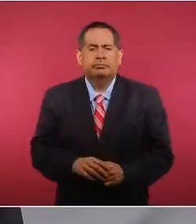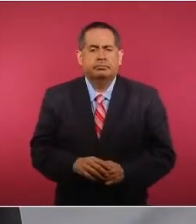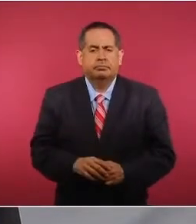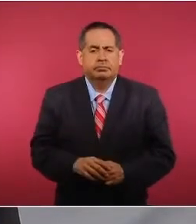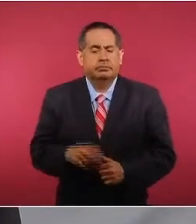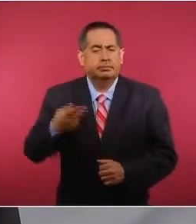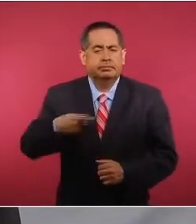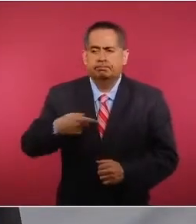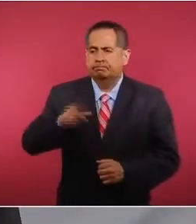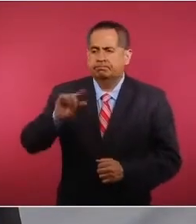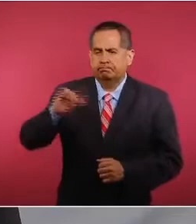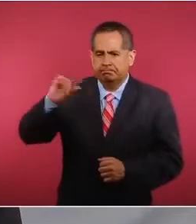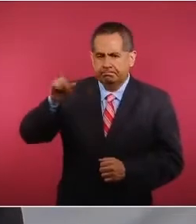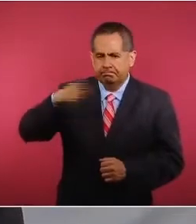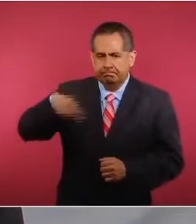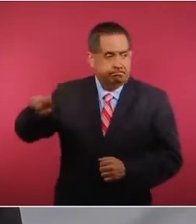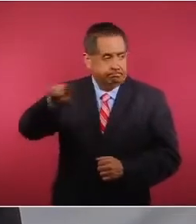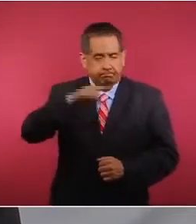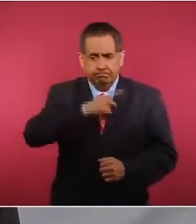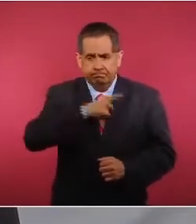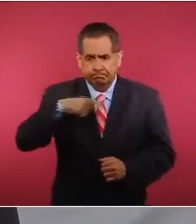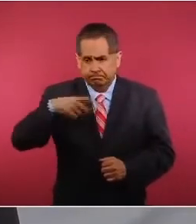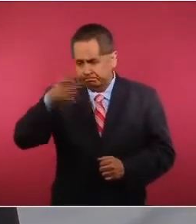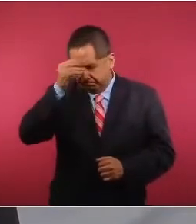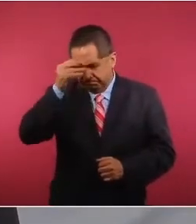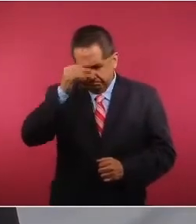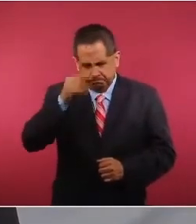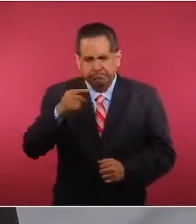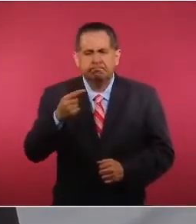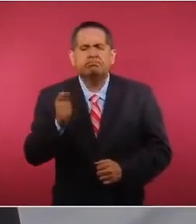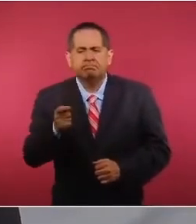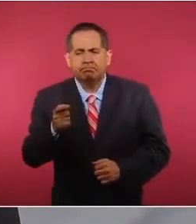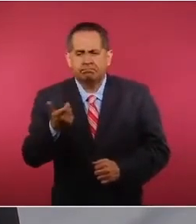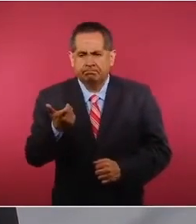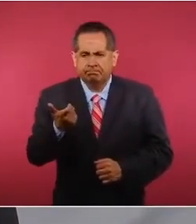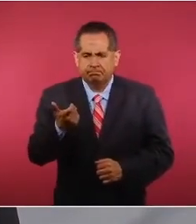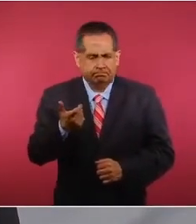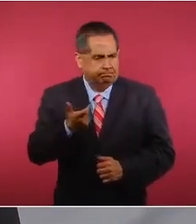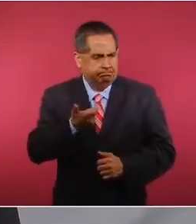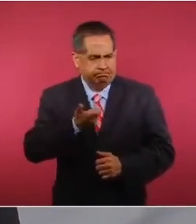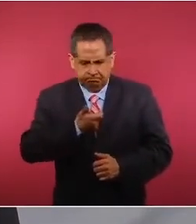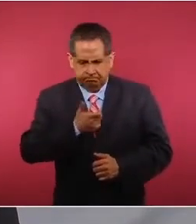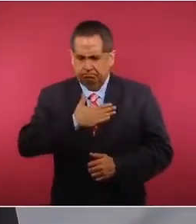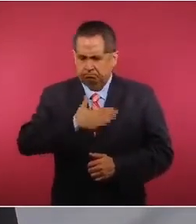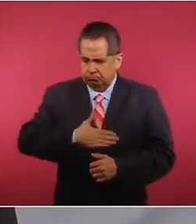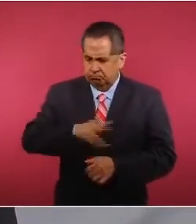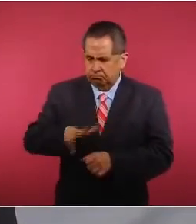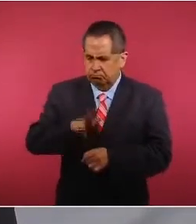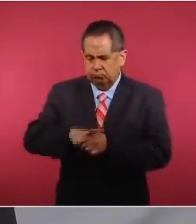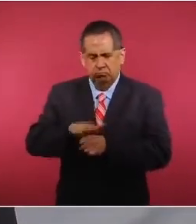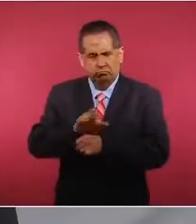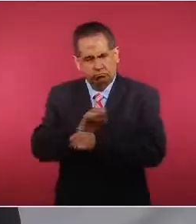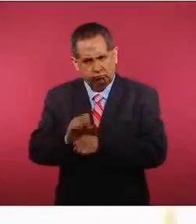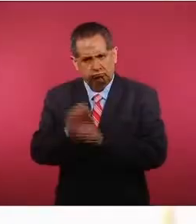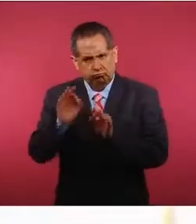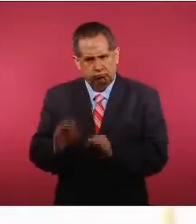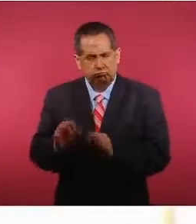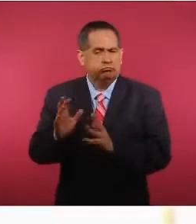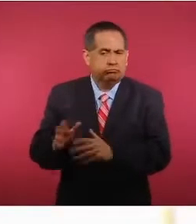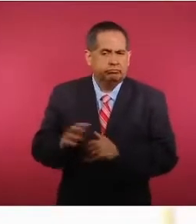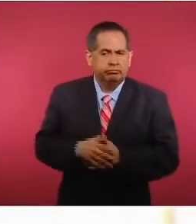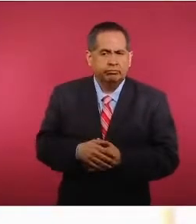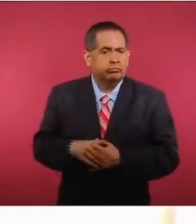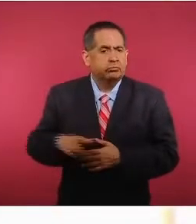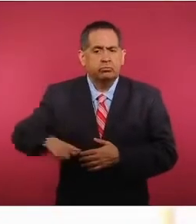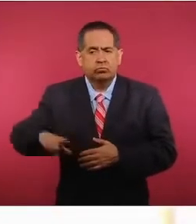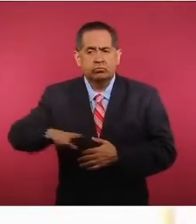El funcionario tiene que aprender a vivir en la justa medianía. El gobierno no es